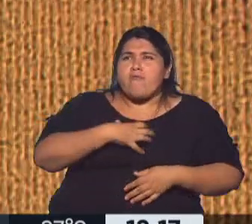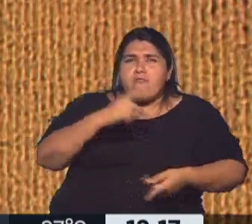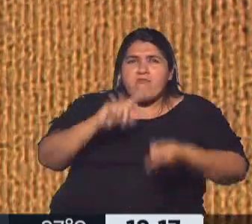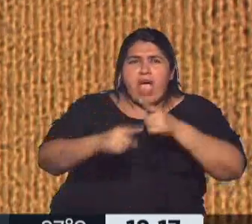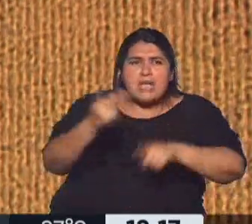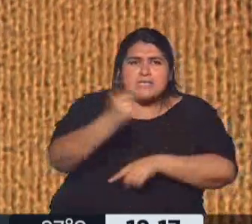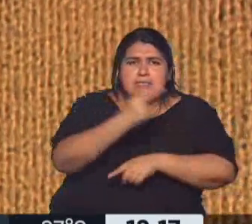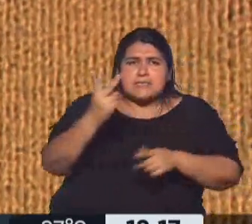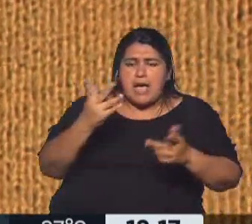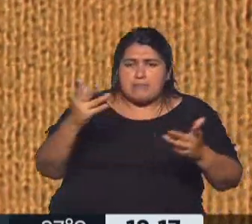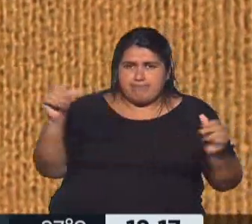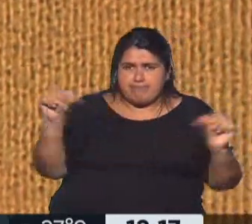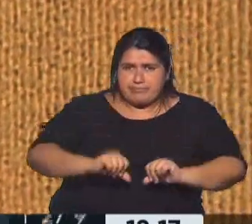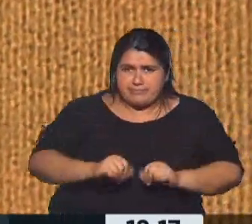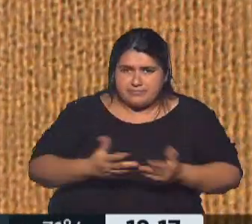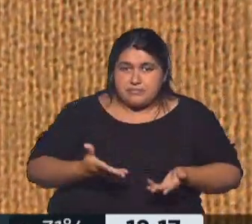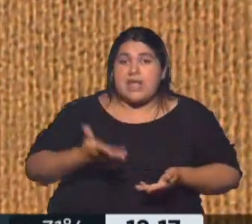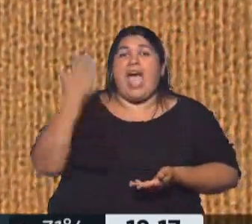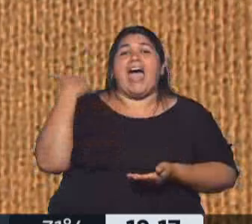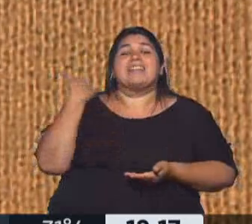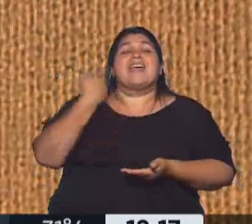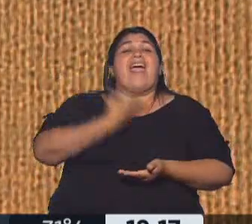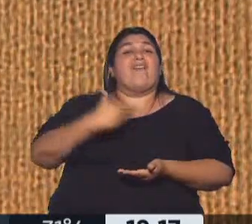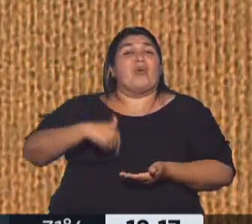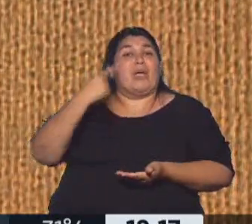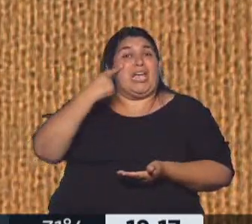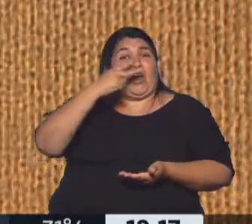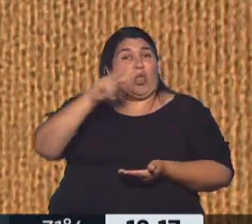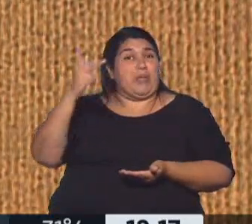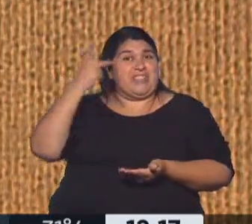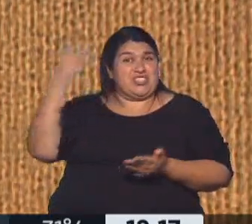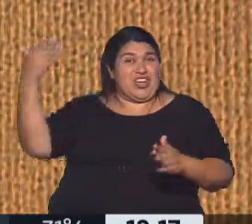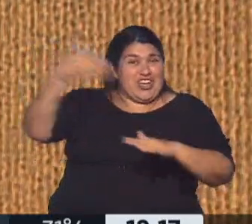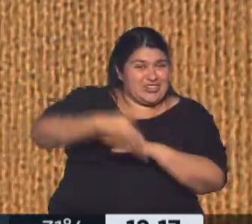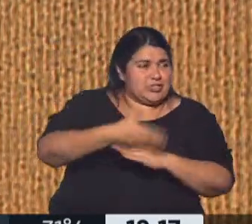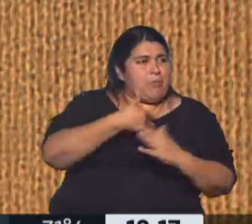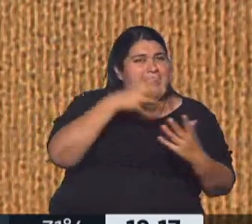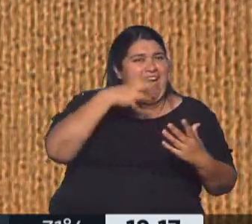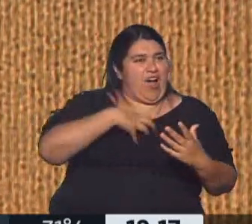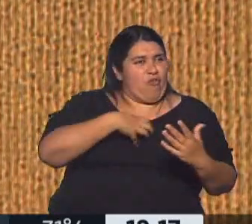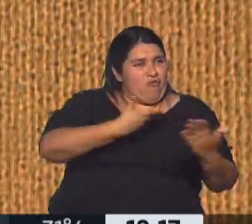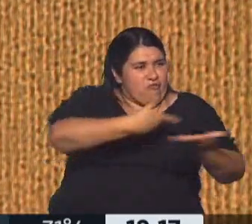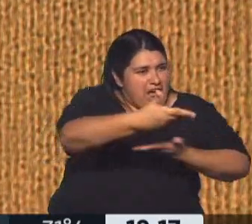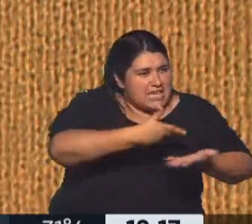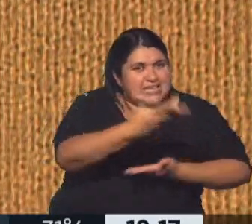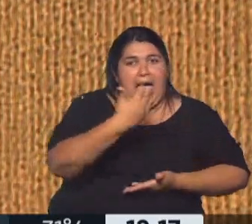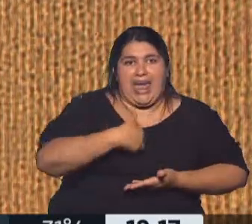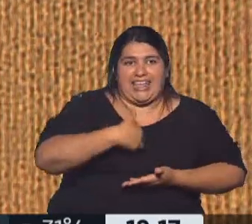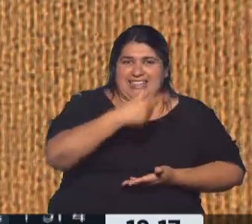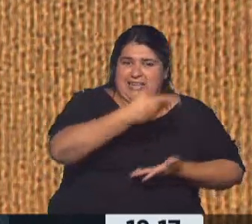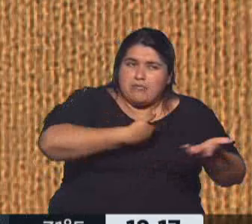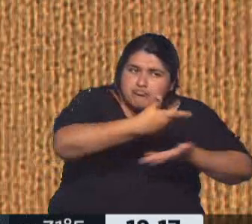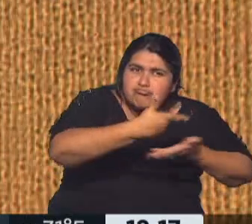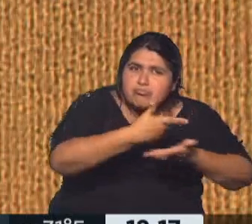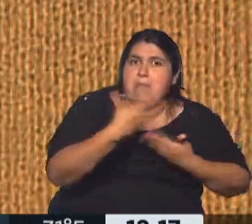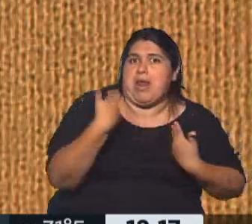es importante porque el FMI se supone que vino en el 2018 para poder recomponer la confianza para que Argentina pudiera eventualmente volver a